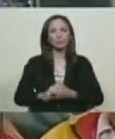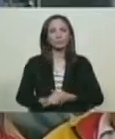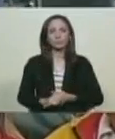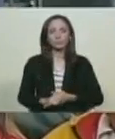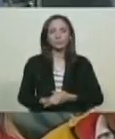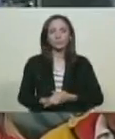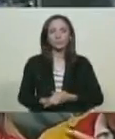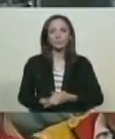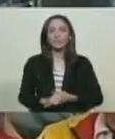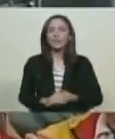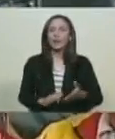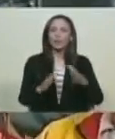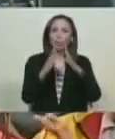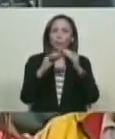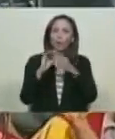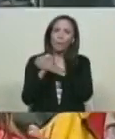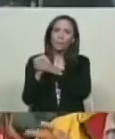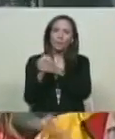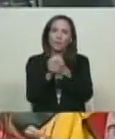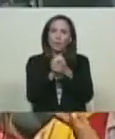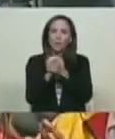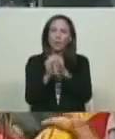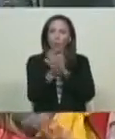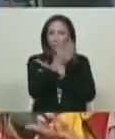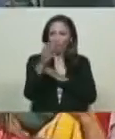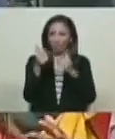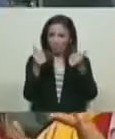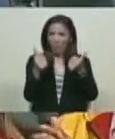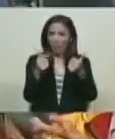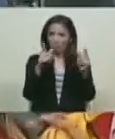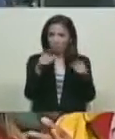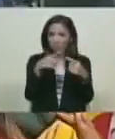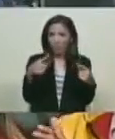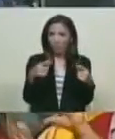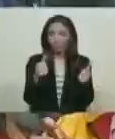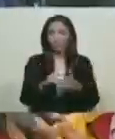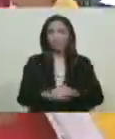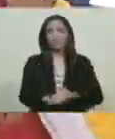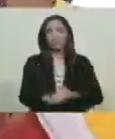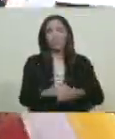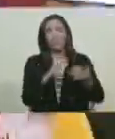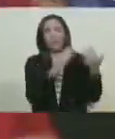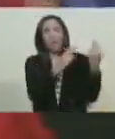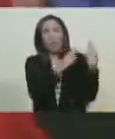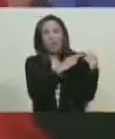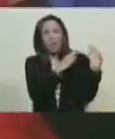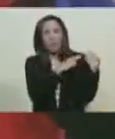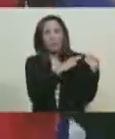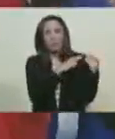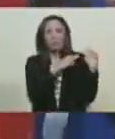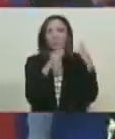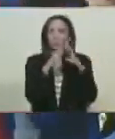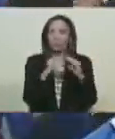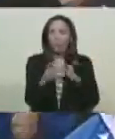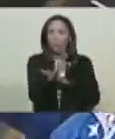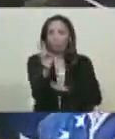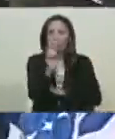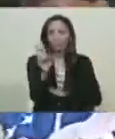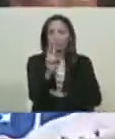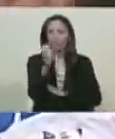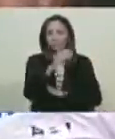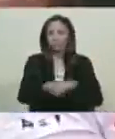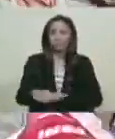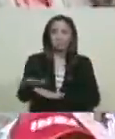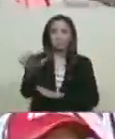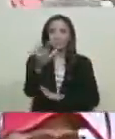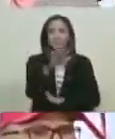Bolivariana, mis camaradas de los CPT, ¿cómo están? Voceros de todos los estados de Venezuela. Ahí